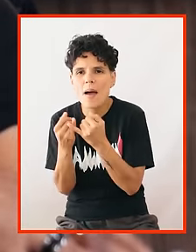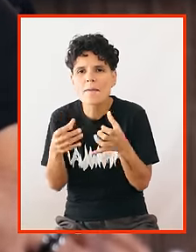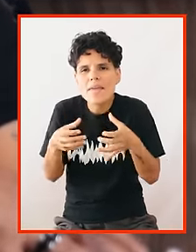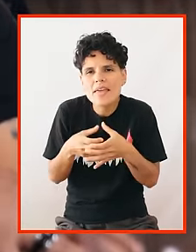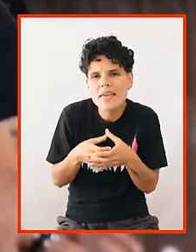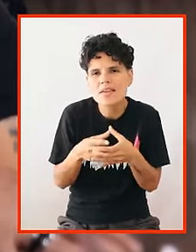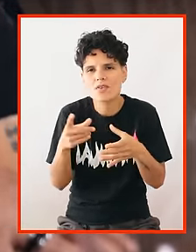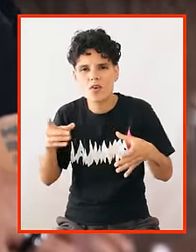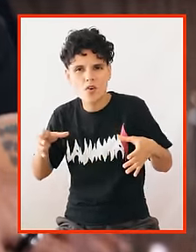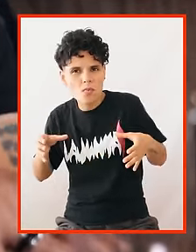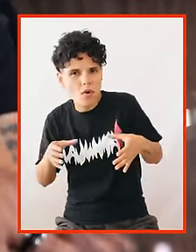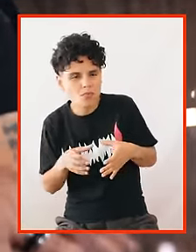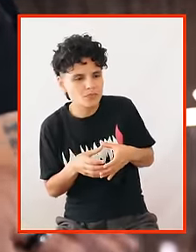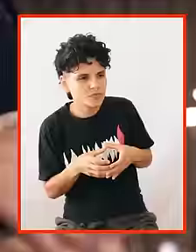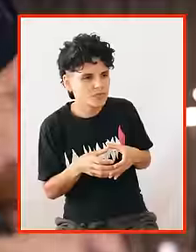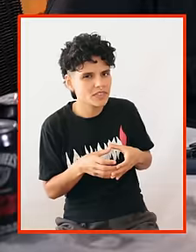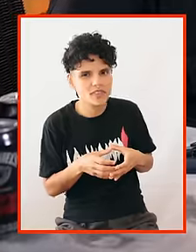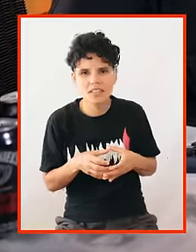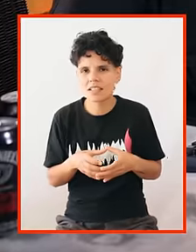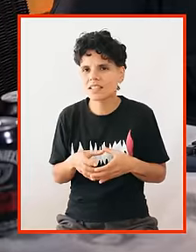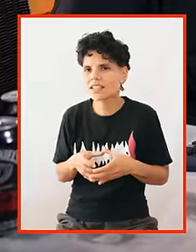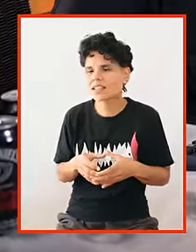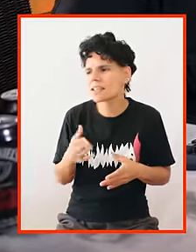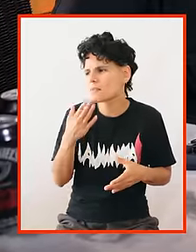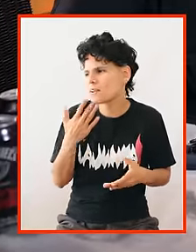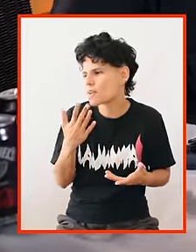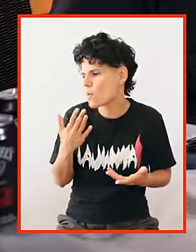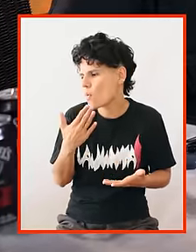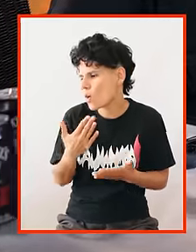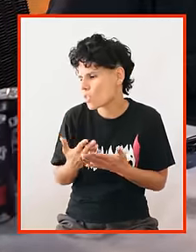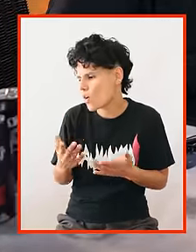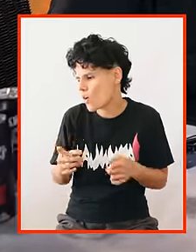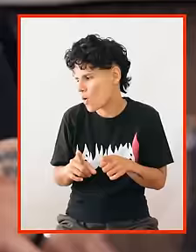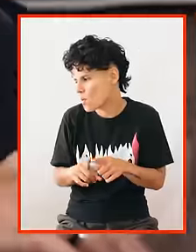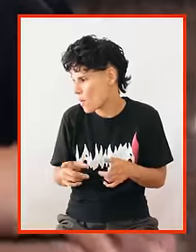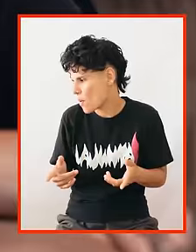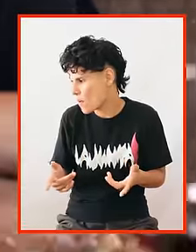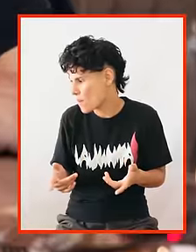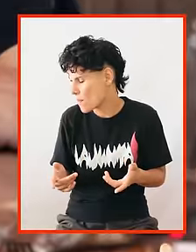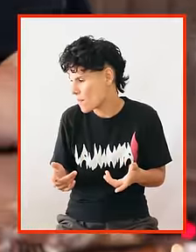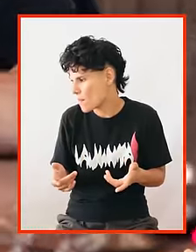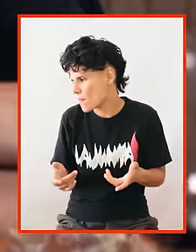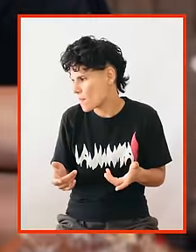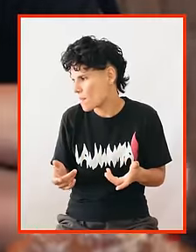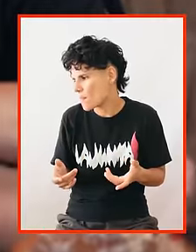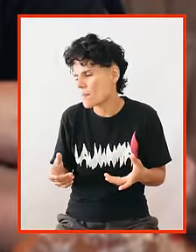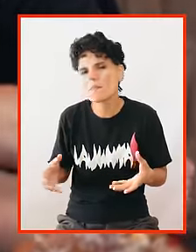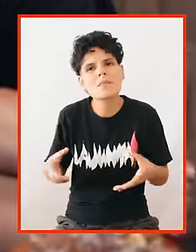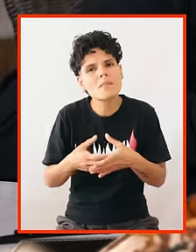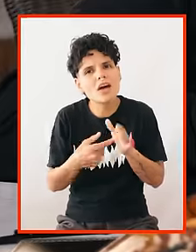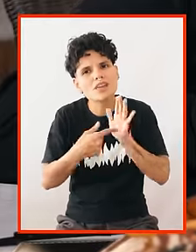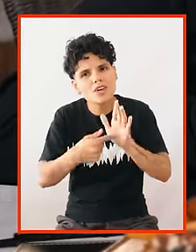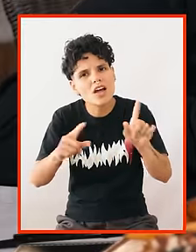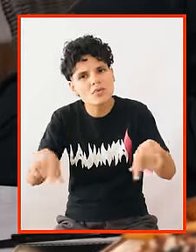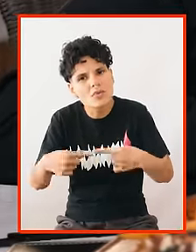amigos, como en la pandilla o el grupo. Al momento de tocar, se refiere. Es un poco más, a lo mejor, insular, pero hay cosas súper interesantes, obvio. Y